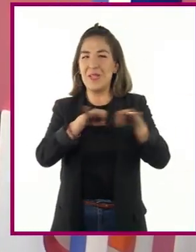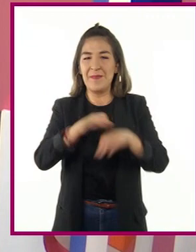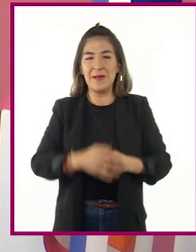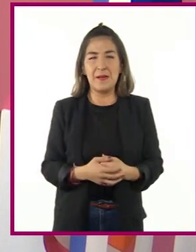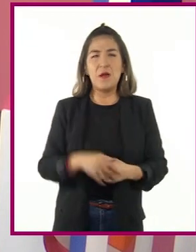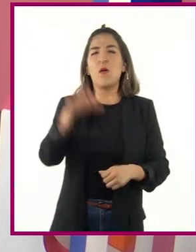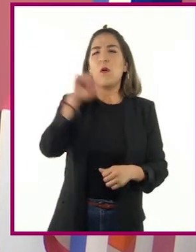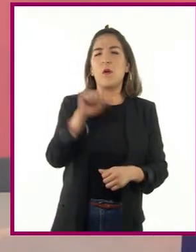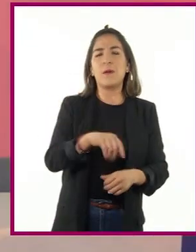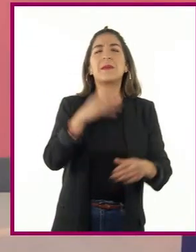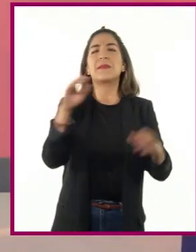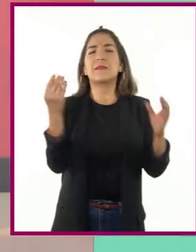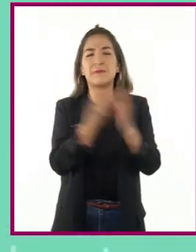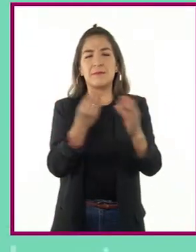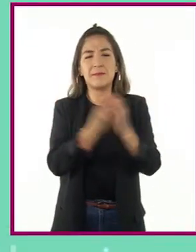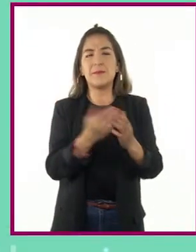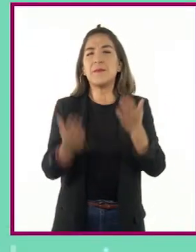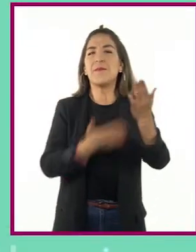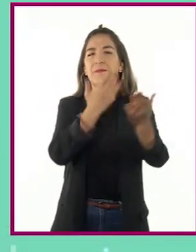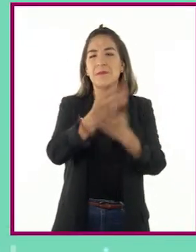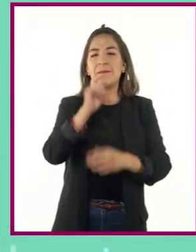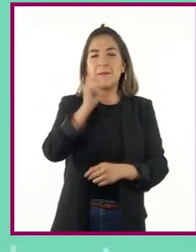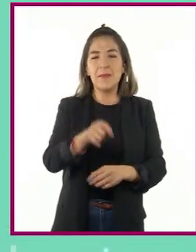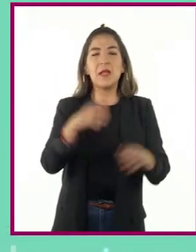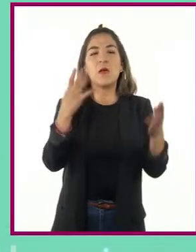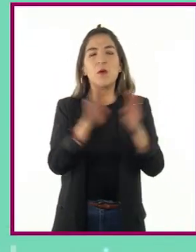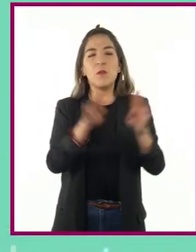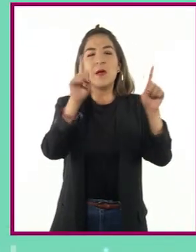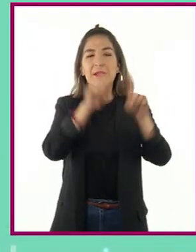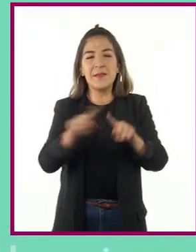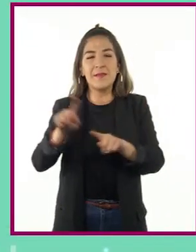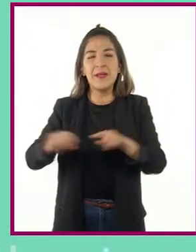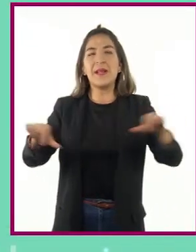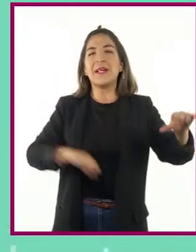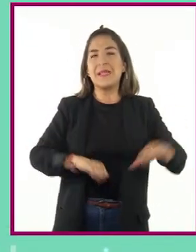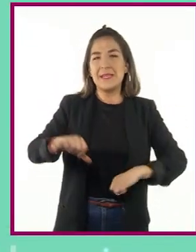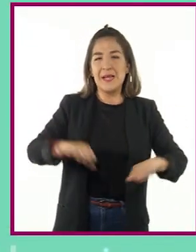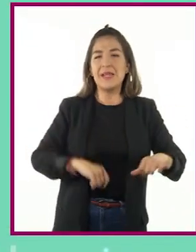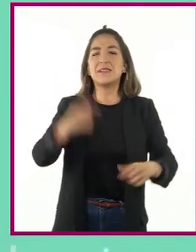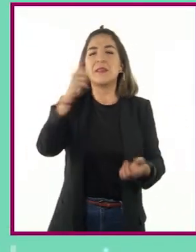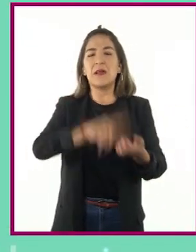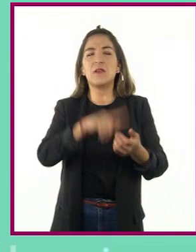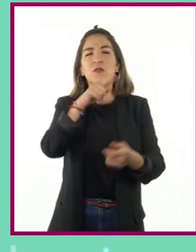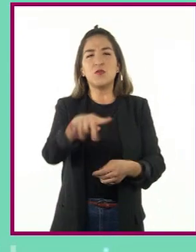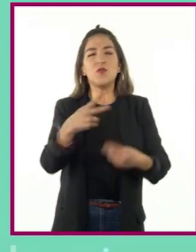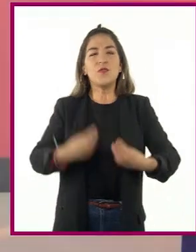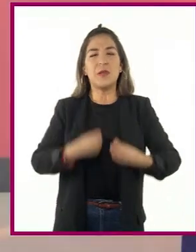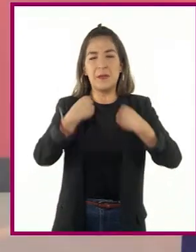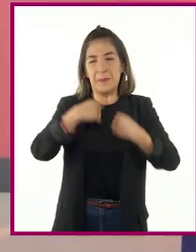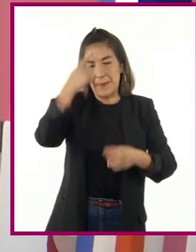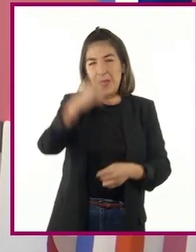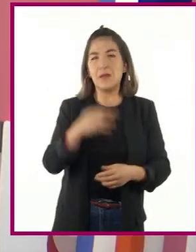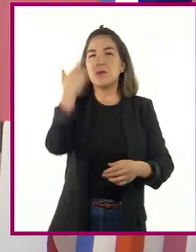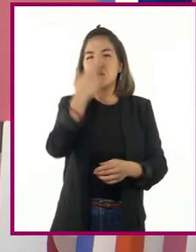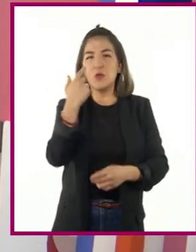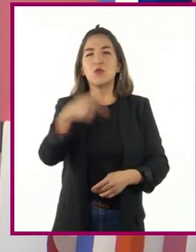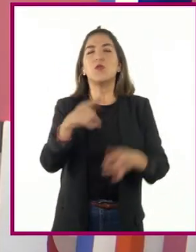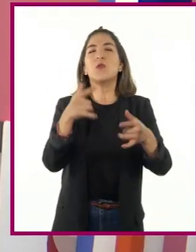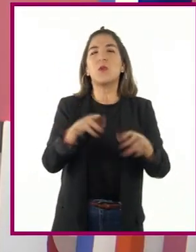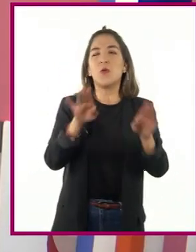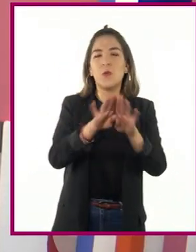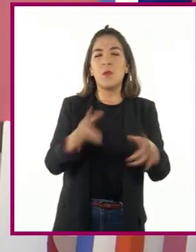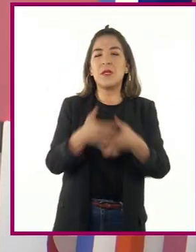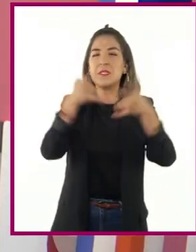aprendizaje esperado de esta sesión es: sistematiza los pasajes más relevantes de su vida para elaborar una autobiografía.